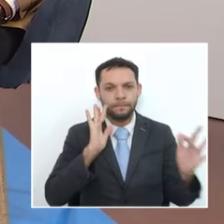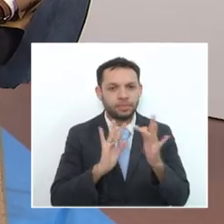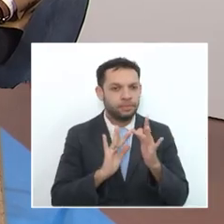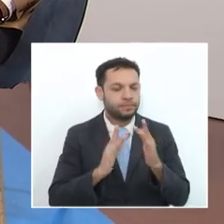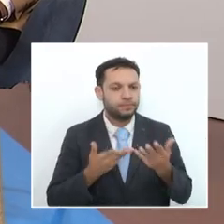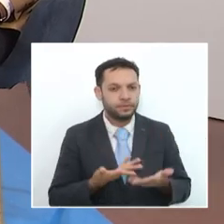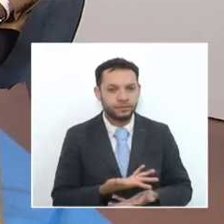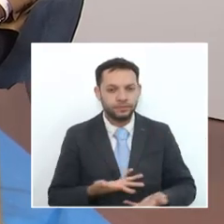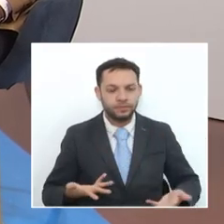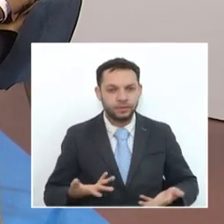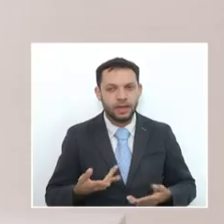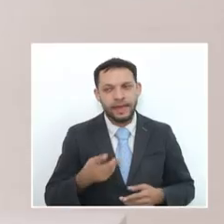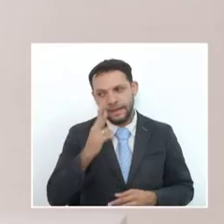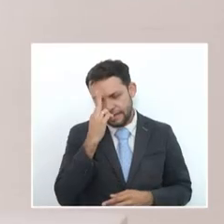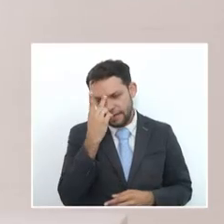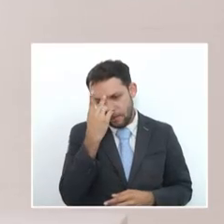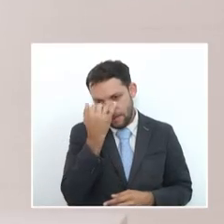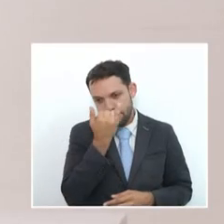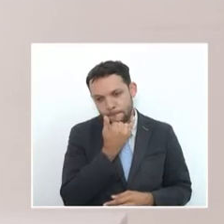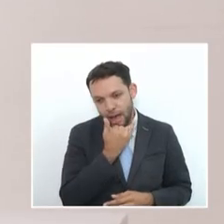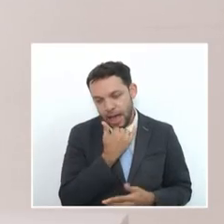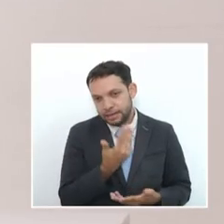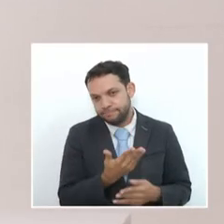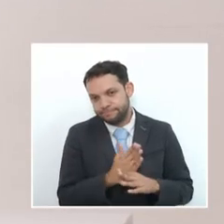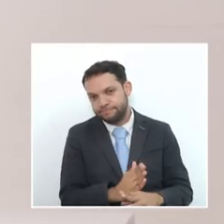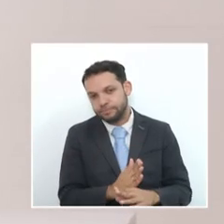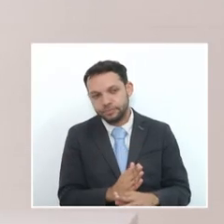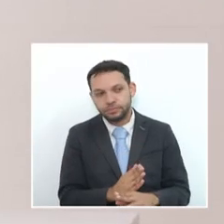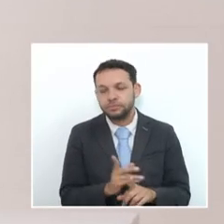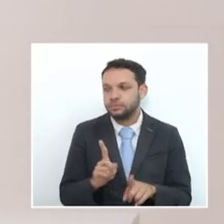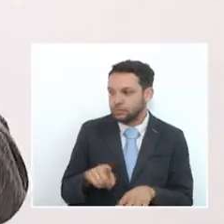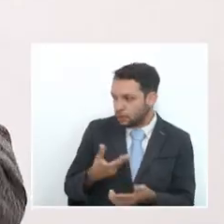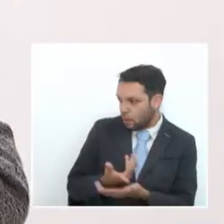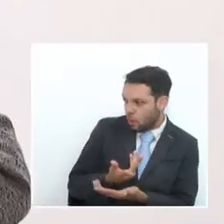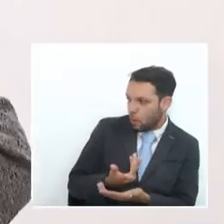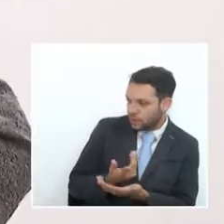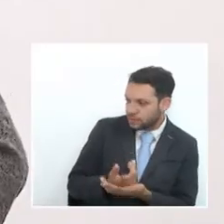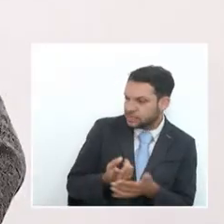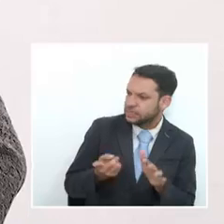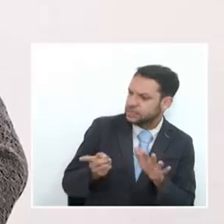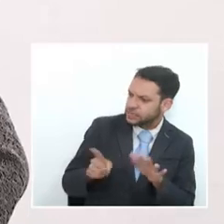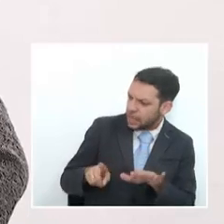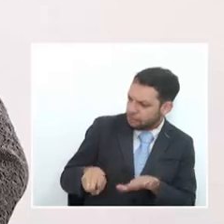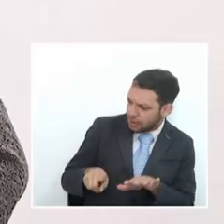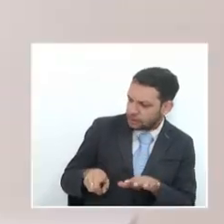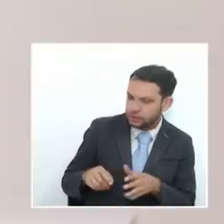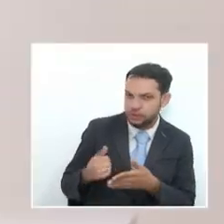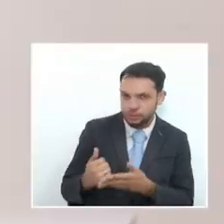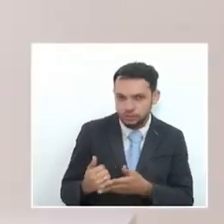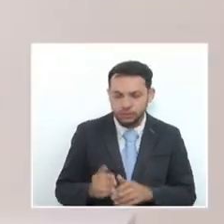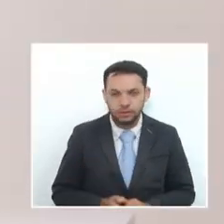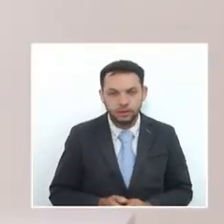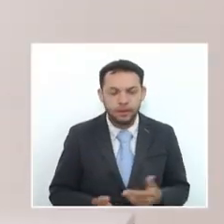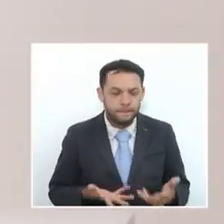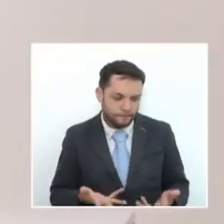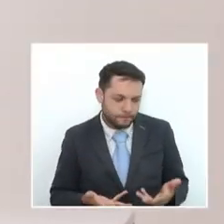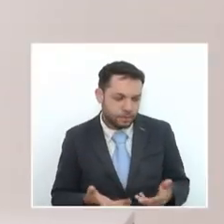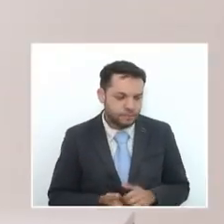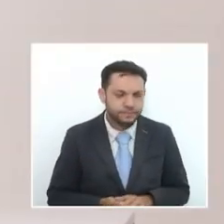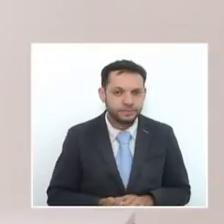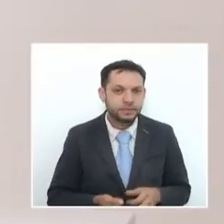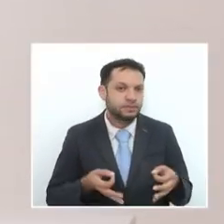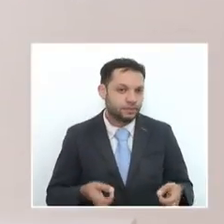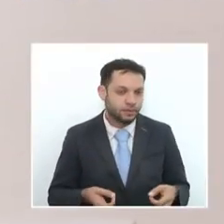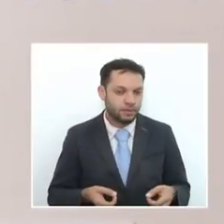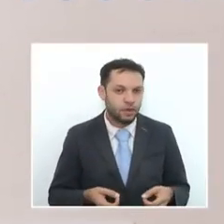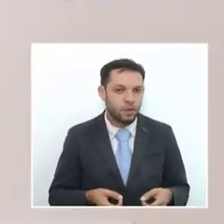de no cometer errores. Aunque se recomienda los primeros 6 meses, 7 meses. Claro. Pero bueno, total, nunca es